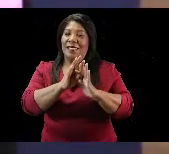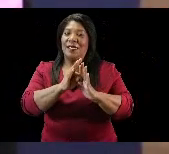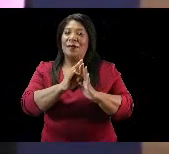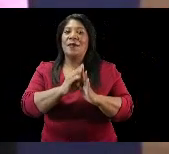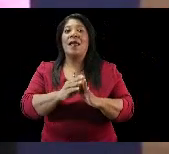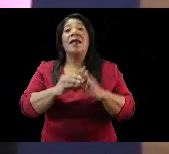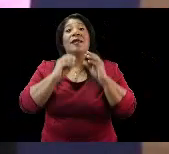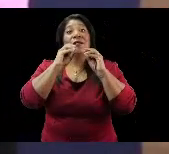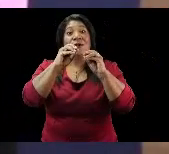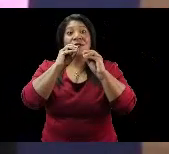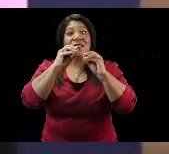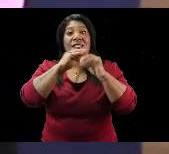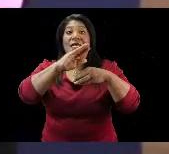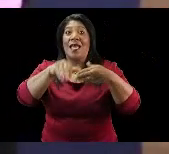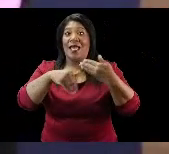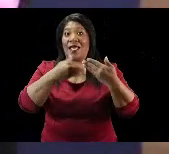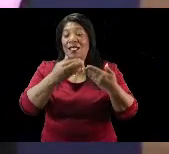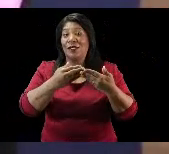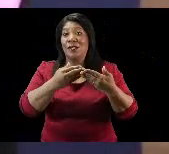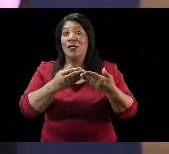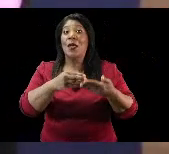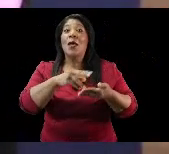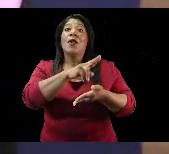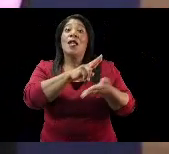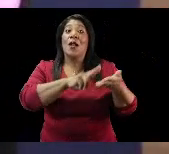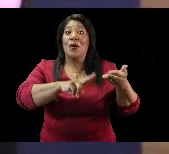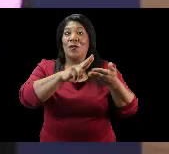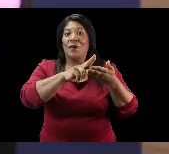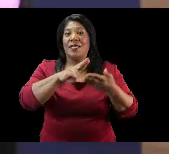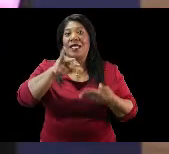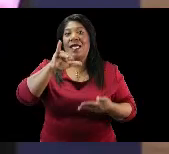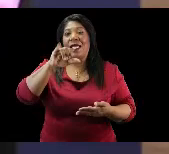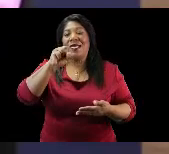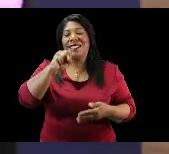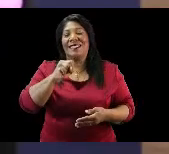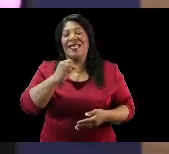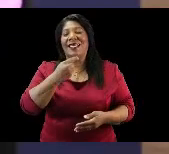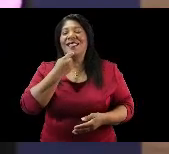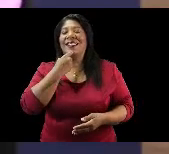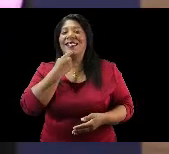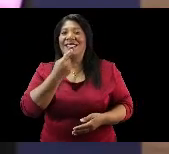el espacio y la docencia a la comunidad universitaria.